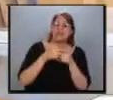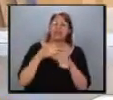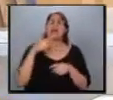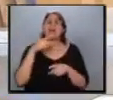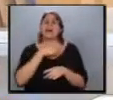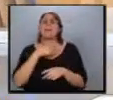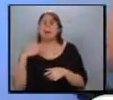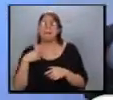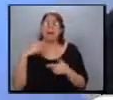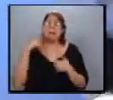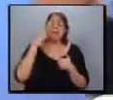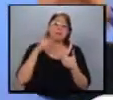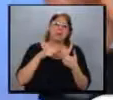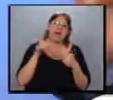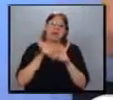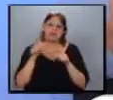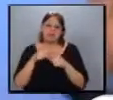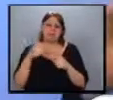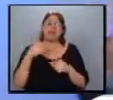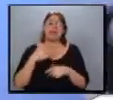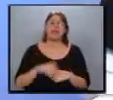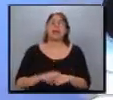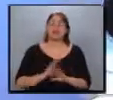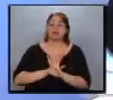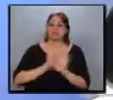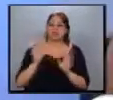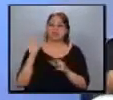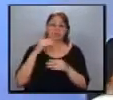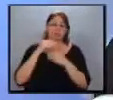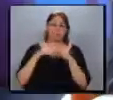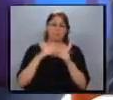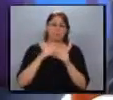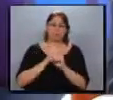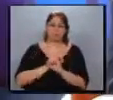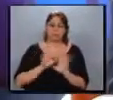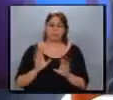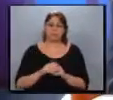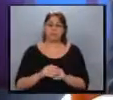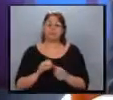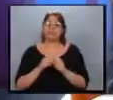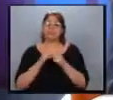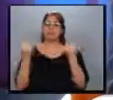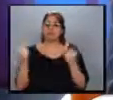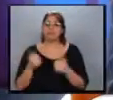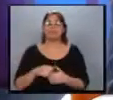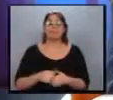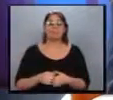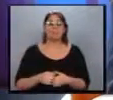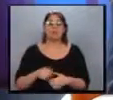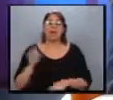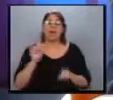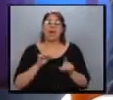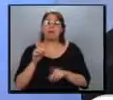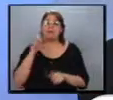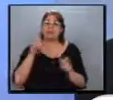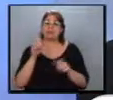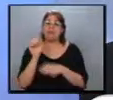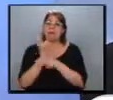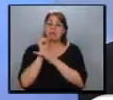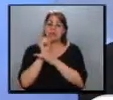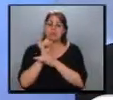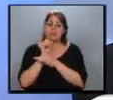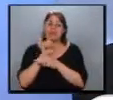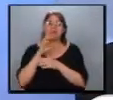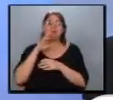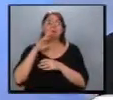padre, con la hermana, con todo. Le está pidiendo a la madre que devuelva la casa. Finalmente, contra algunos famosos, fue contra Juana Viale